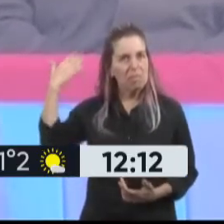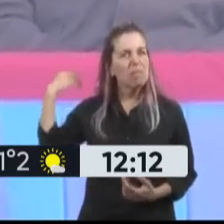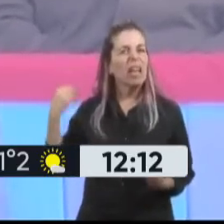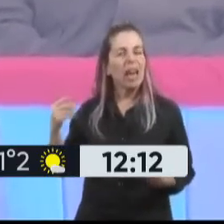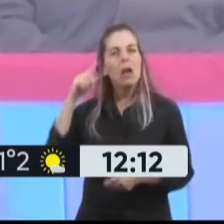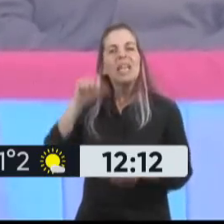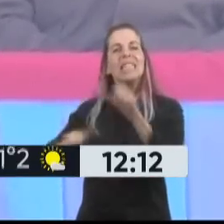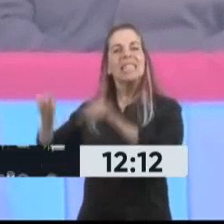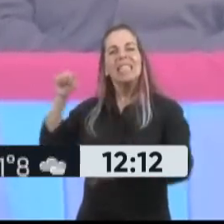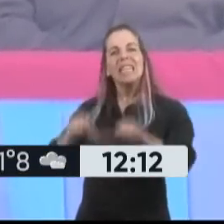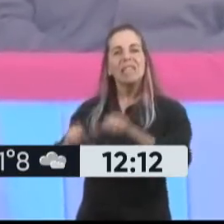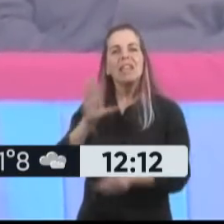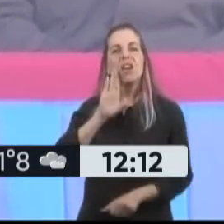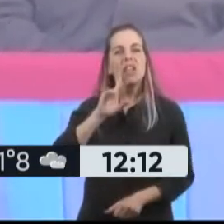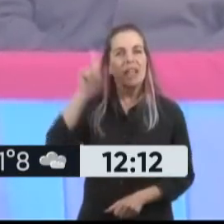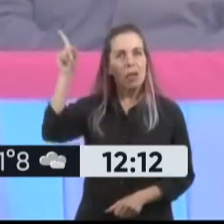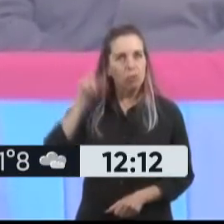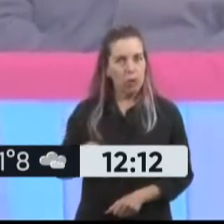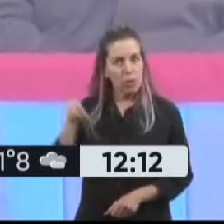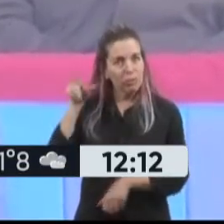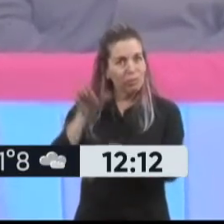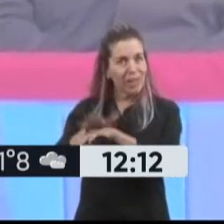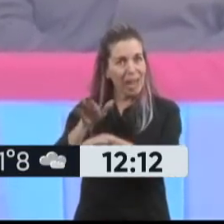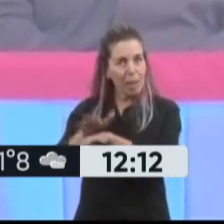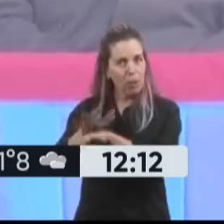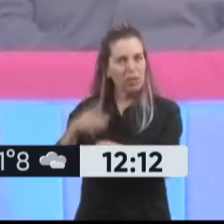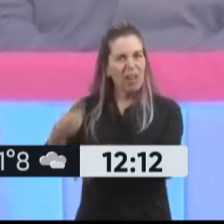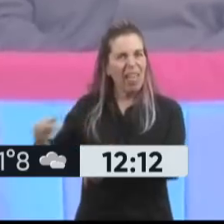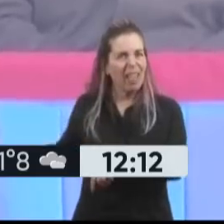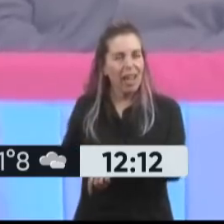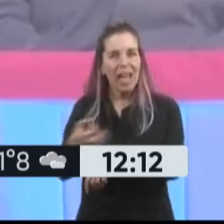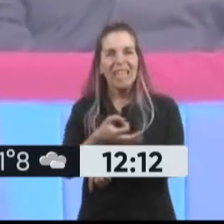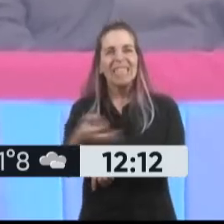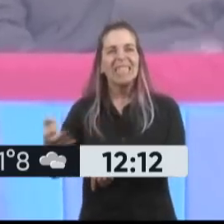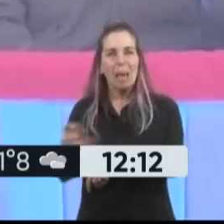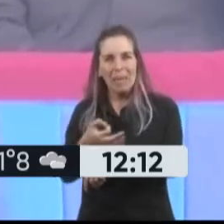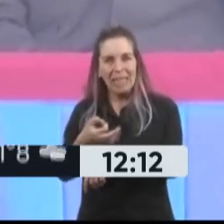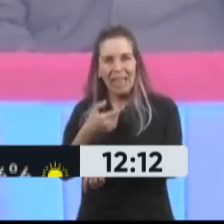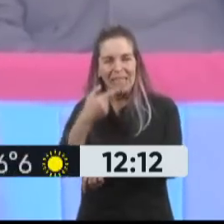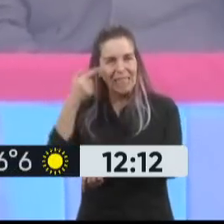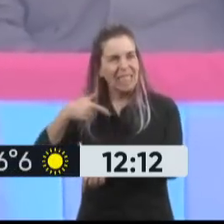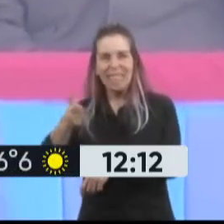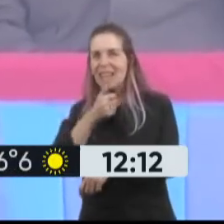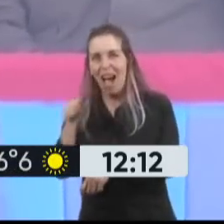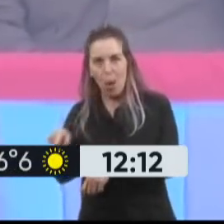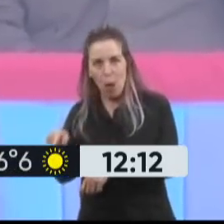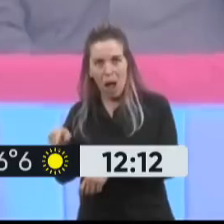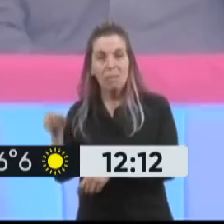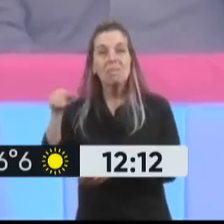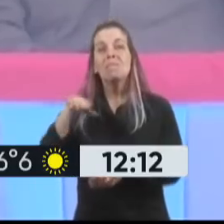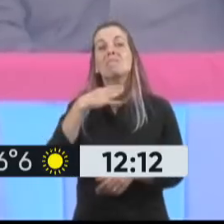un científico americano que fue responsable de haber introducido las semillas híbridas a la producción agrícola en